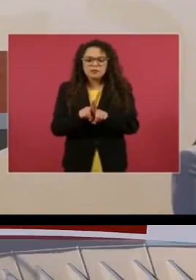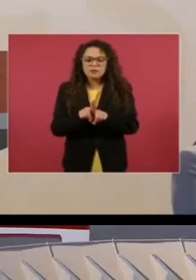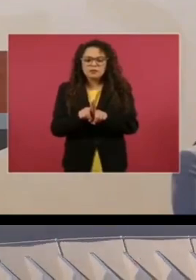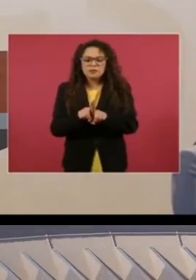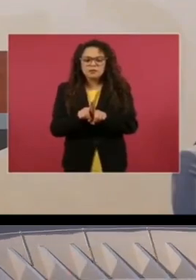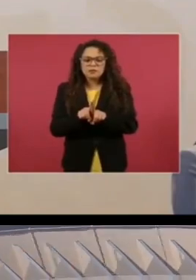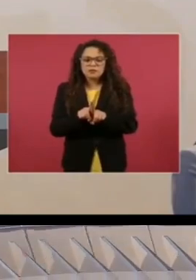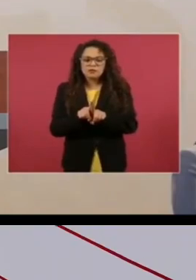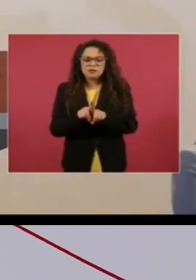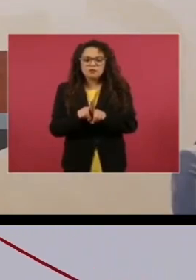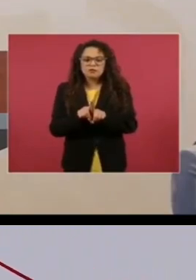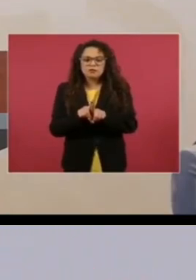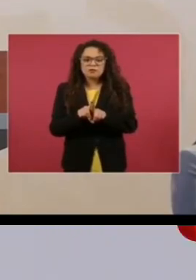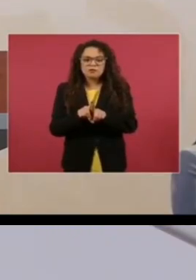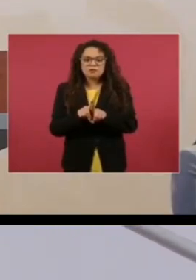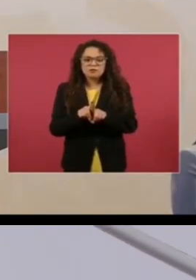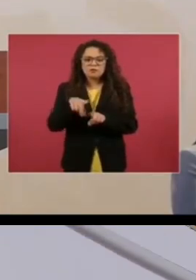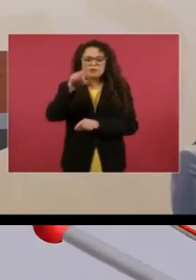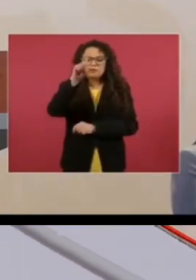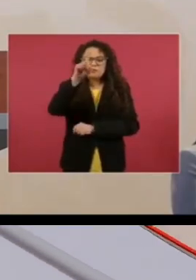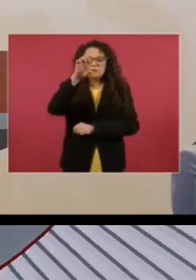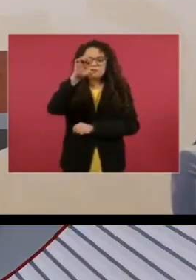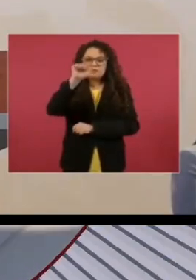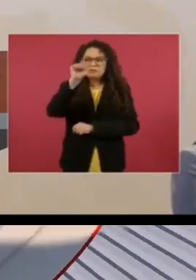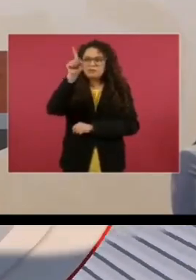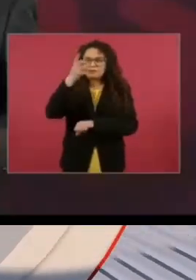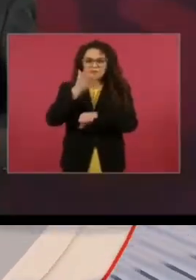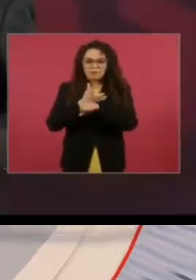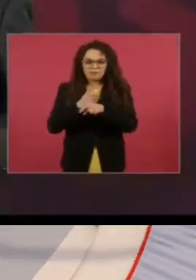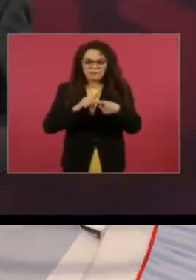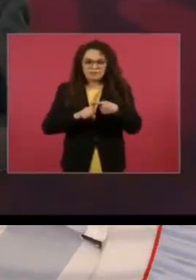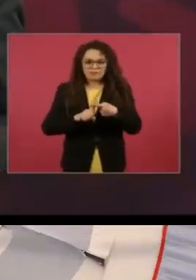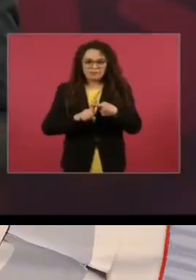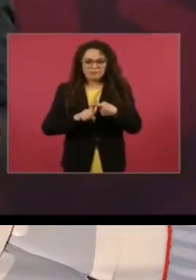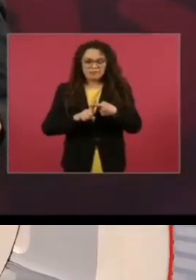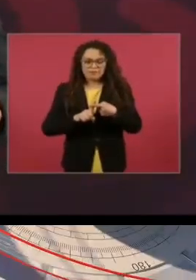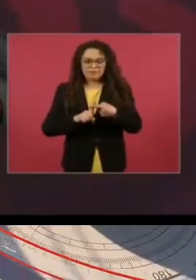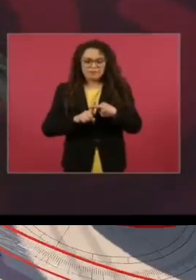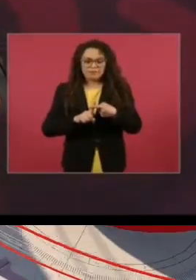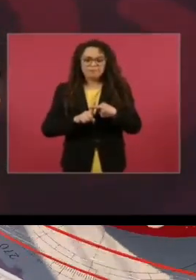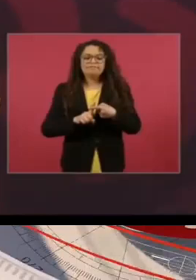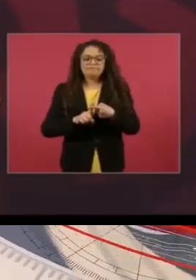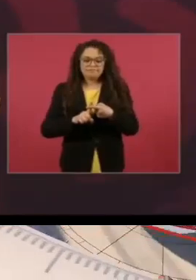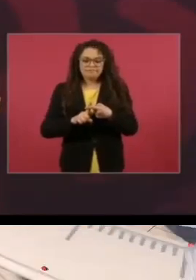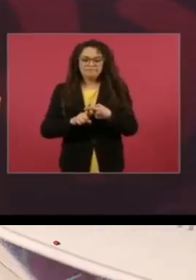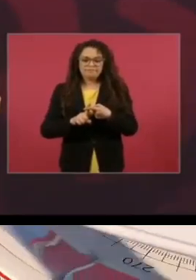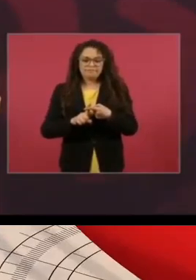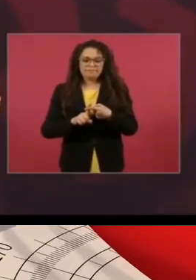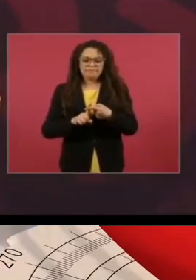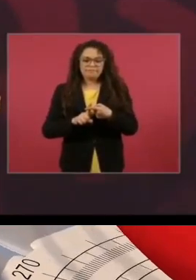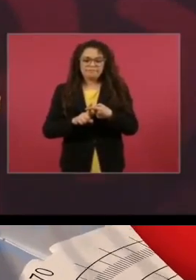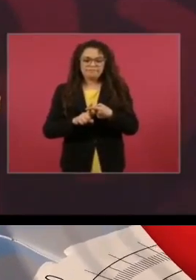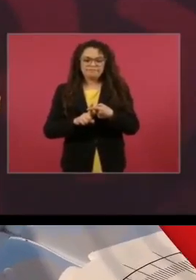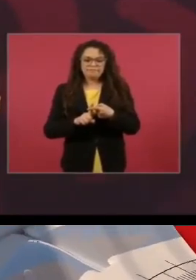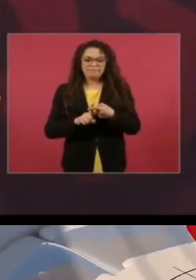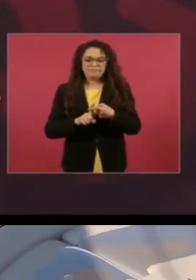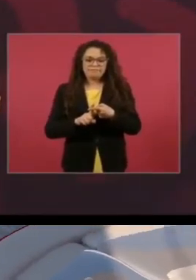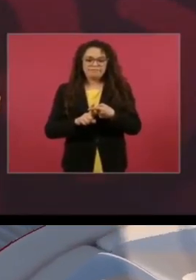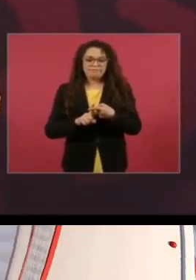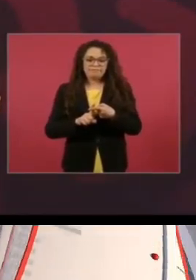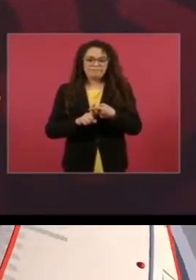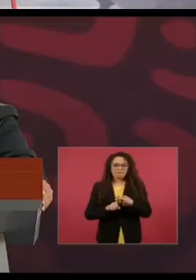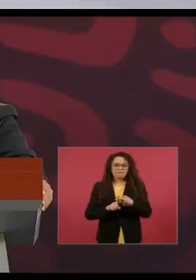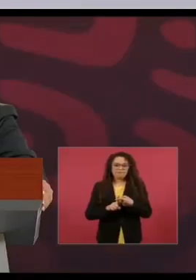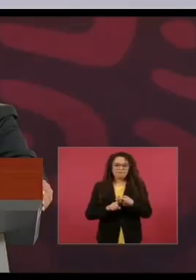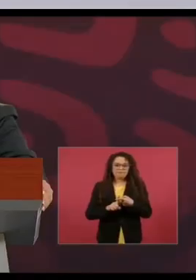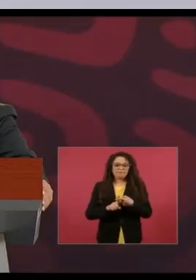Esto después de que el presidente el día martes o miércoles invitara a su conferencia mañanera a Tim